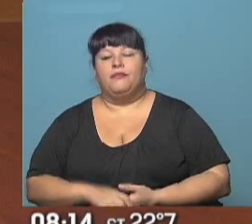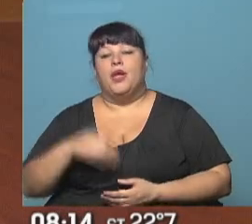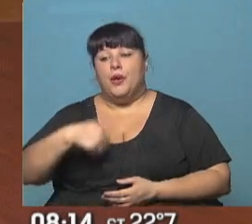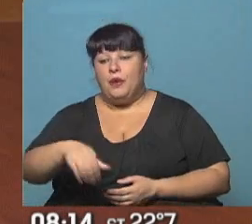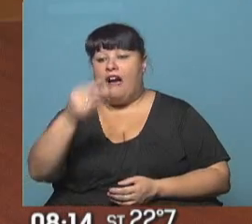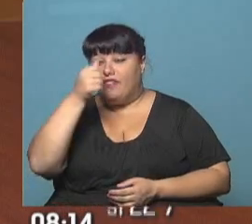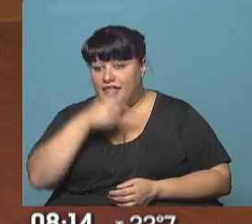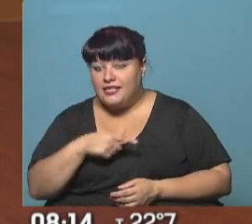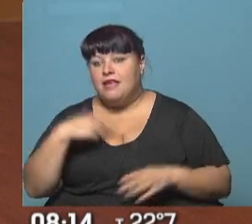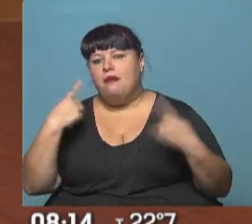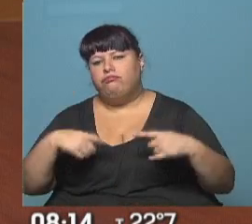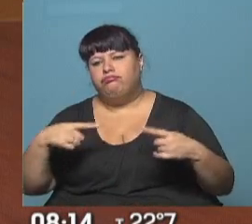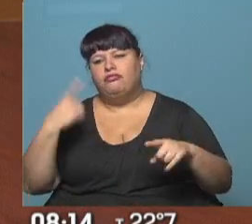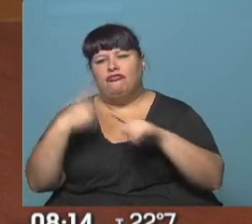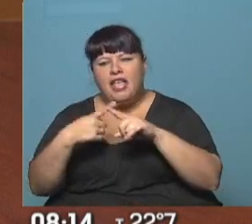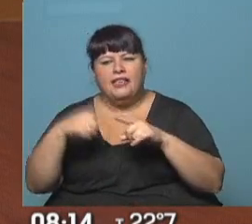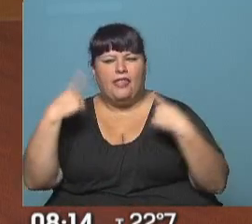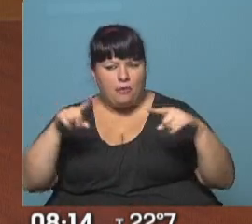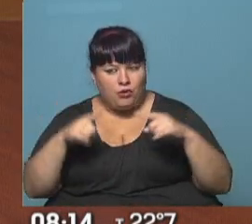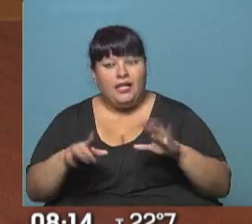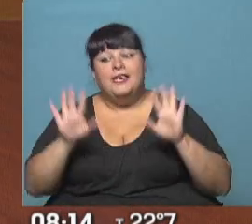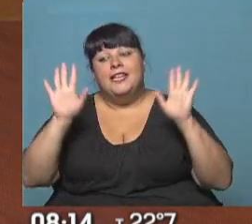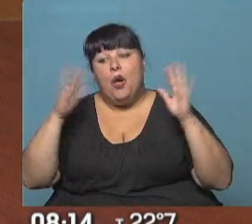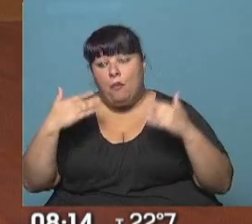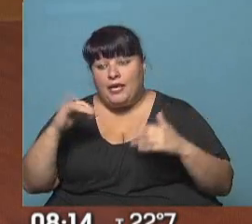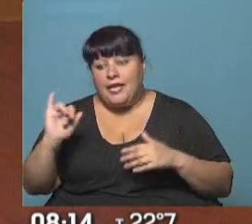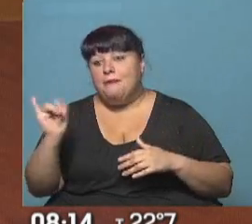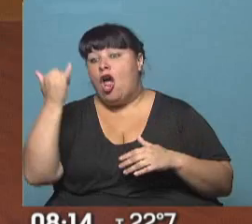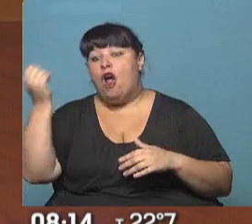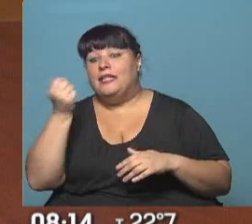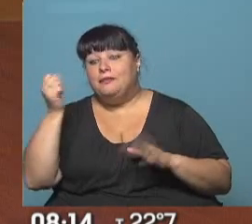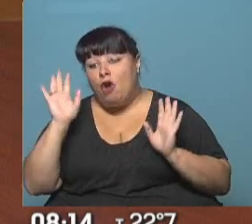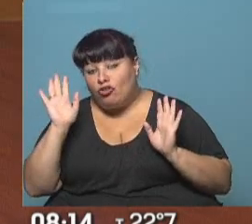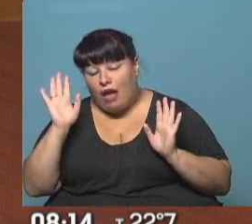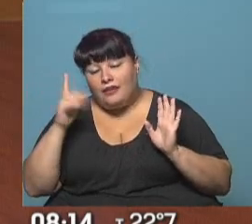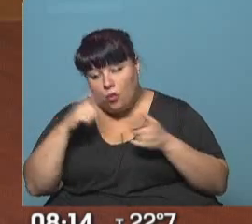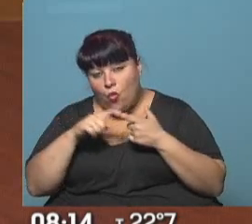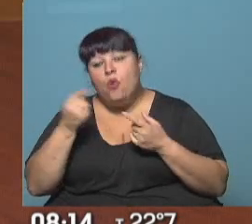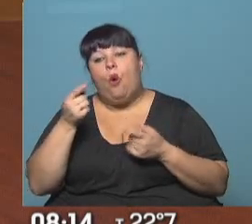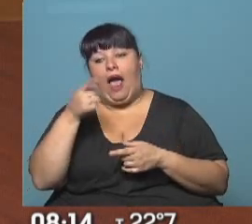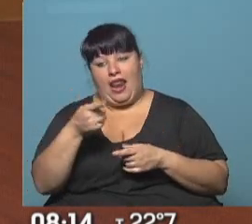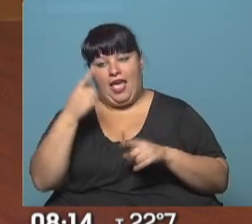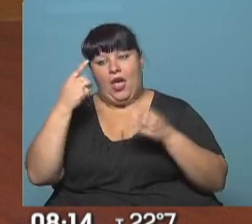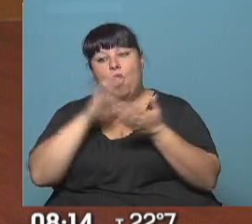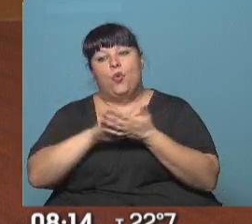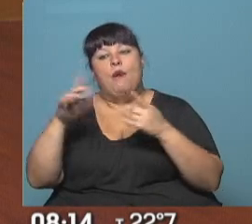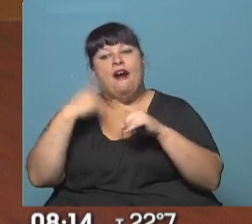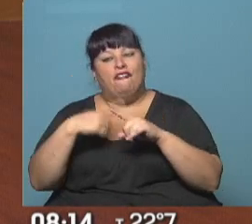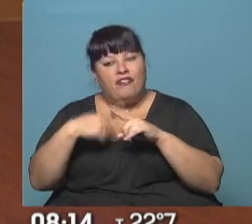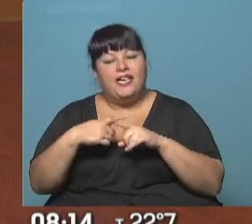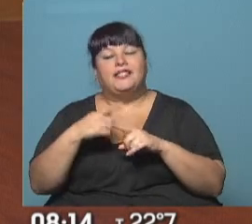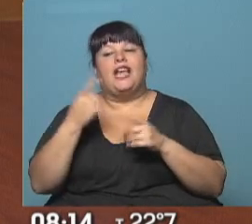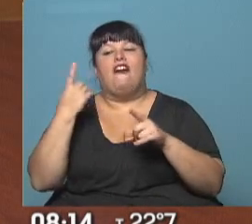Se viene un fin de semana con muchos eventos musicales. Probablemente el más destacado o uno de los más destacados sea la nueva edición